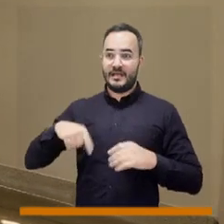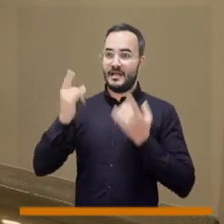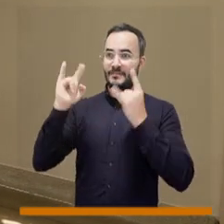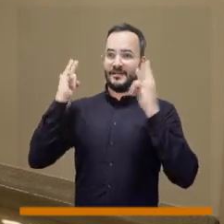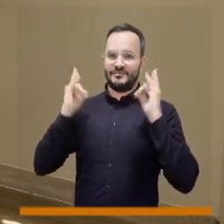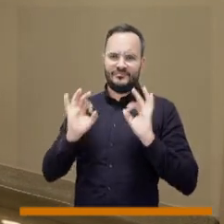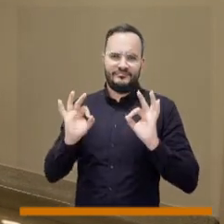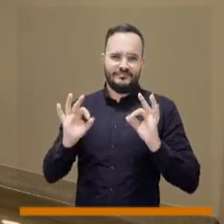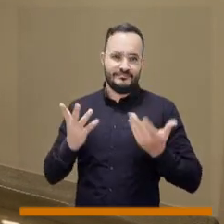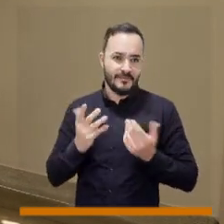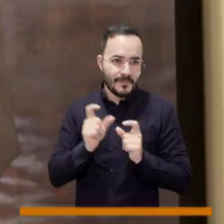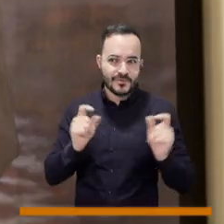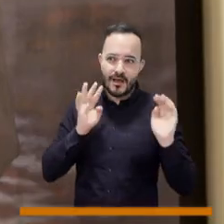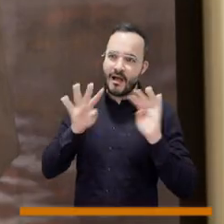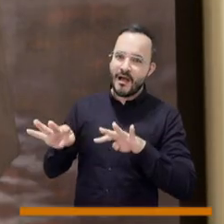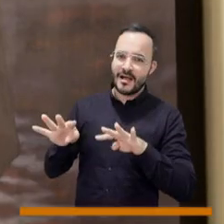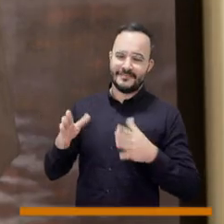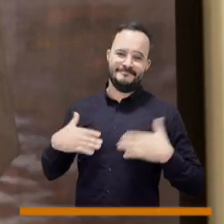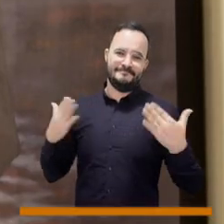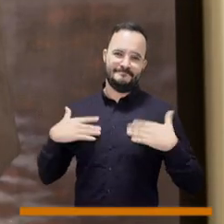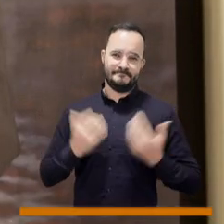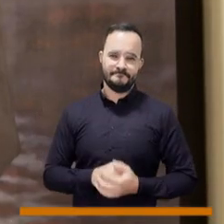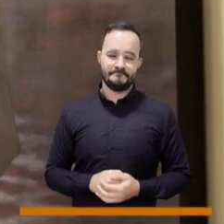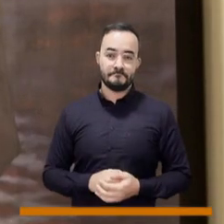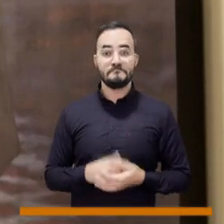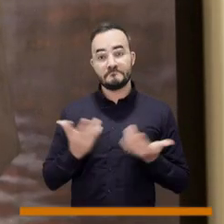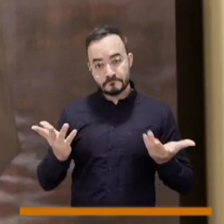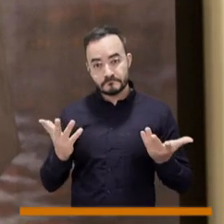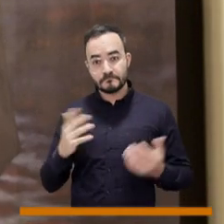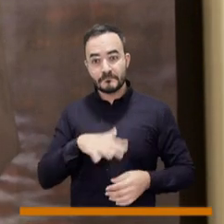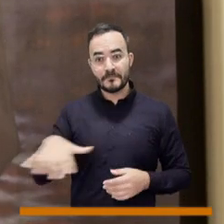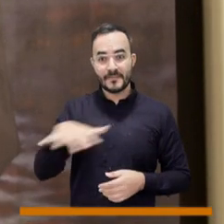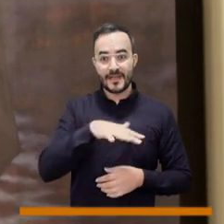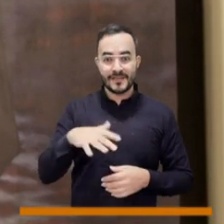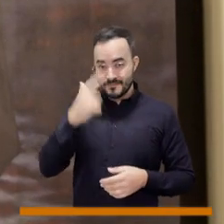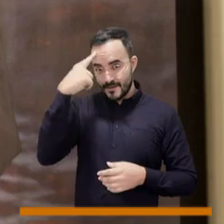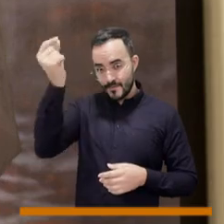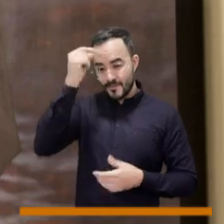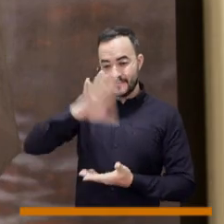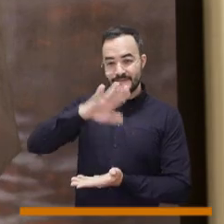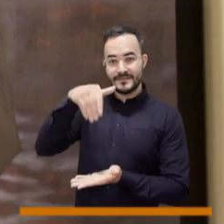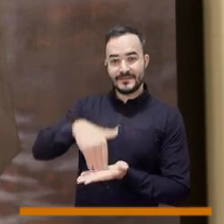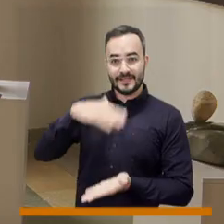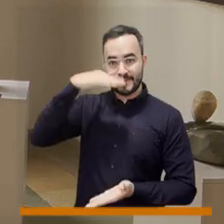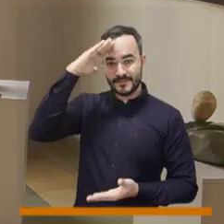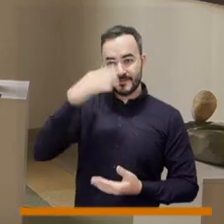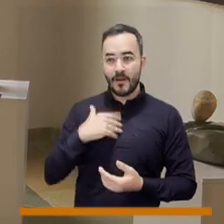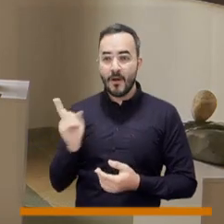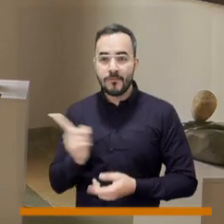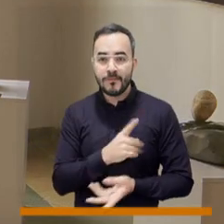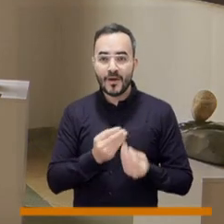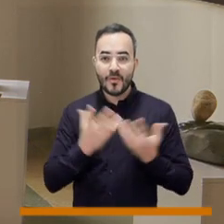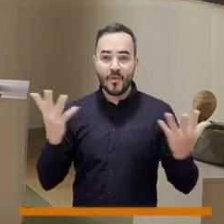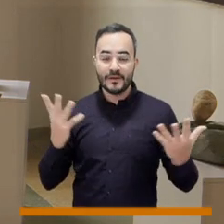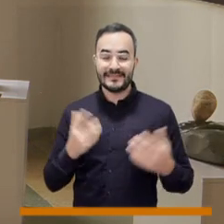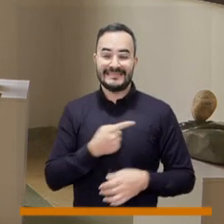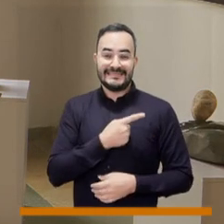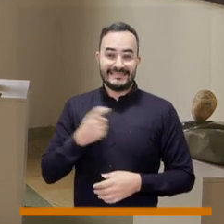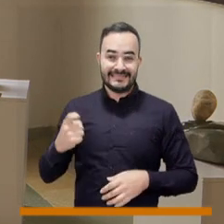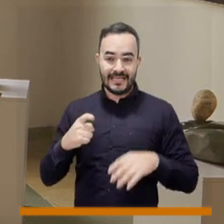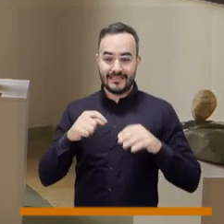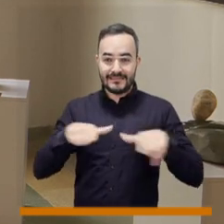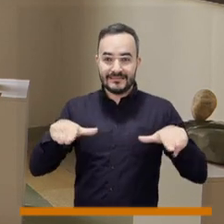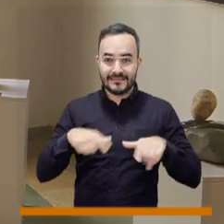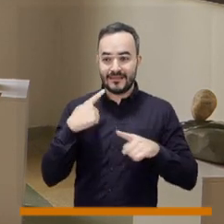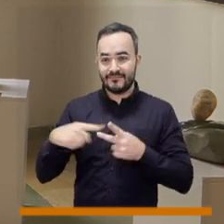pero también el conocimiento de la gente que nos visita. Este espacio se encuentra en pleno centro de Medellín, donde hay 100 salas de arte